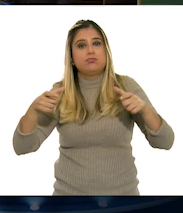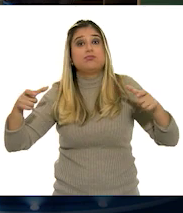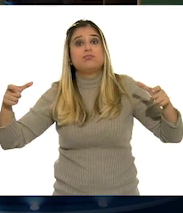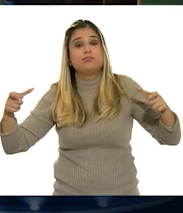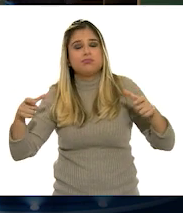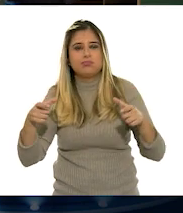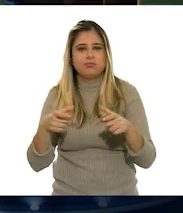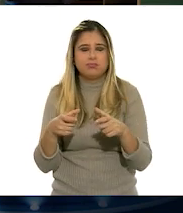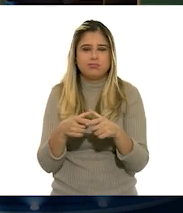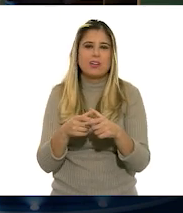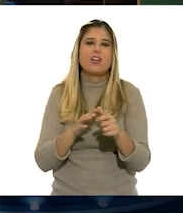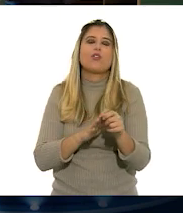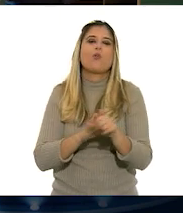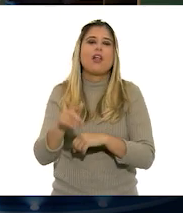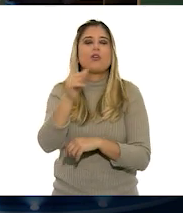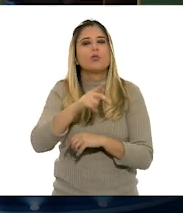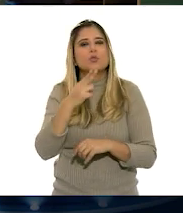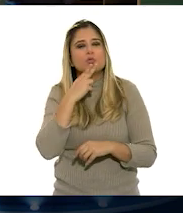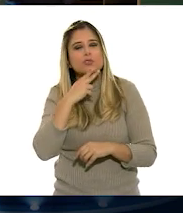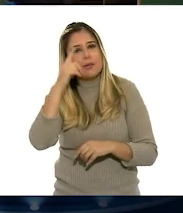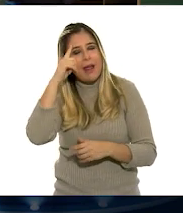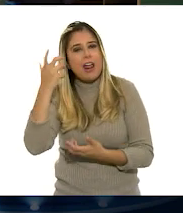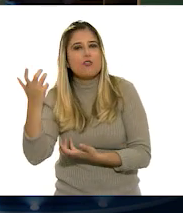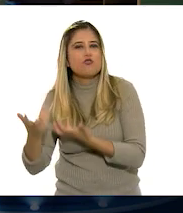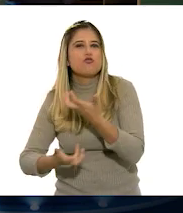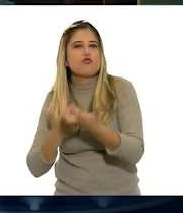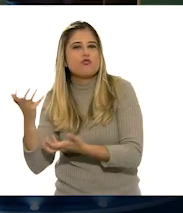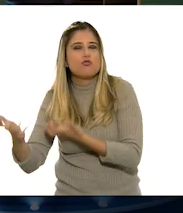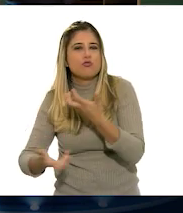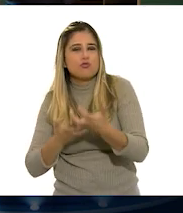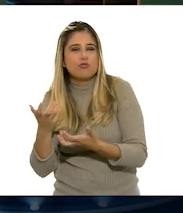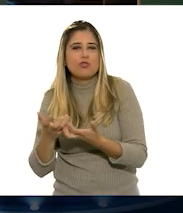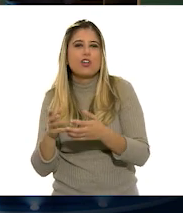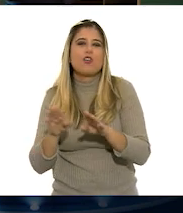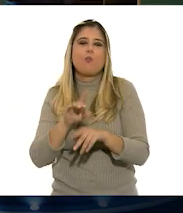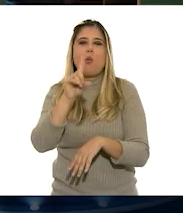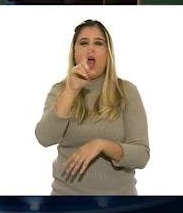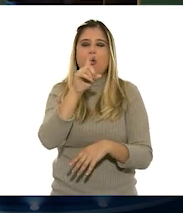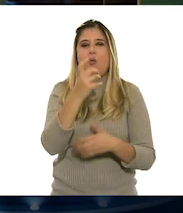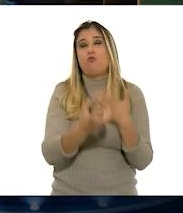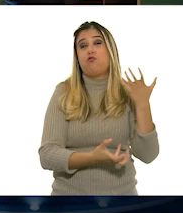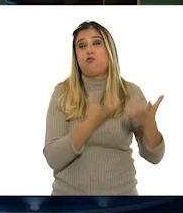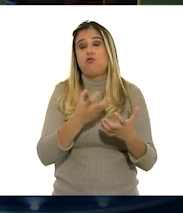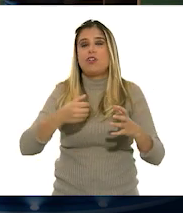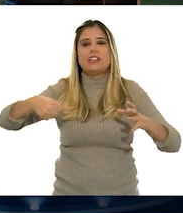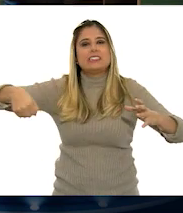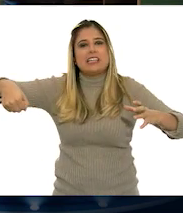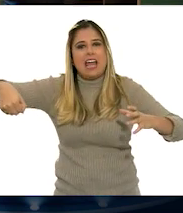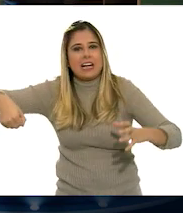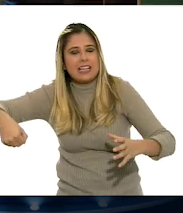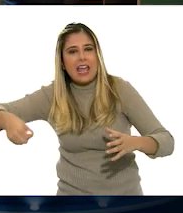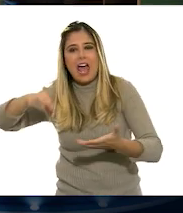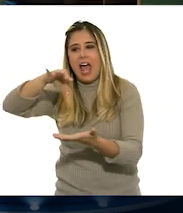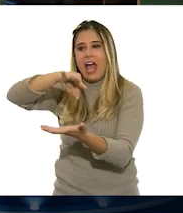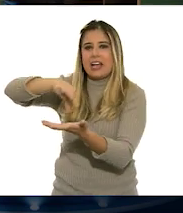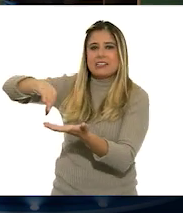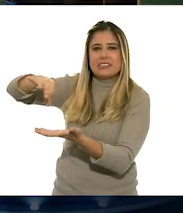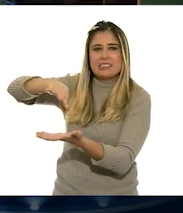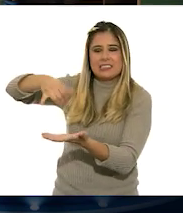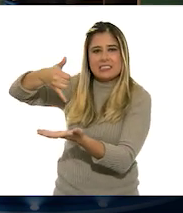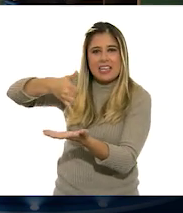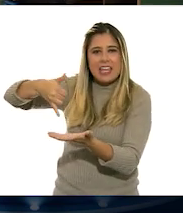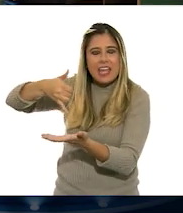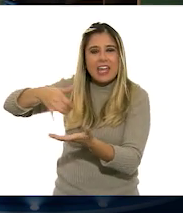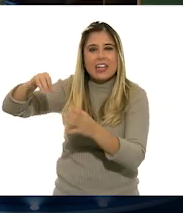como del método que se utilice para su cocimiento, como en agua hirviendo, en sartén, con aceite, en